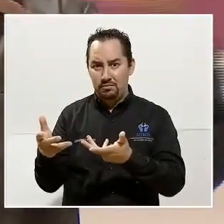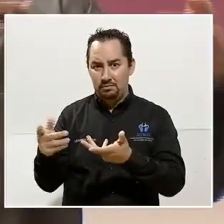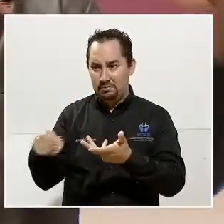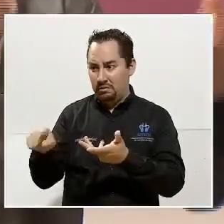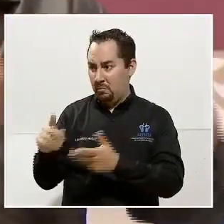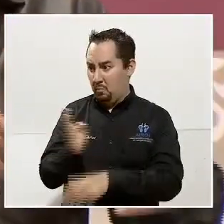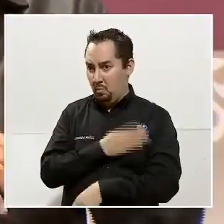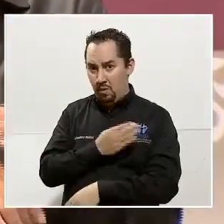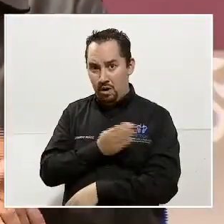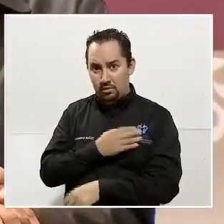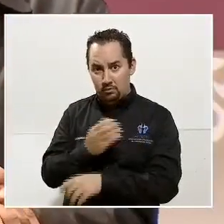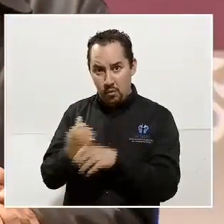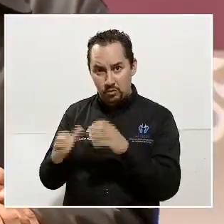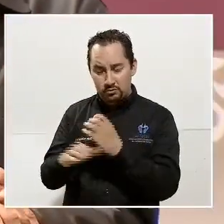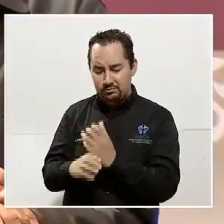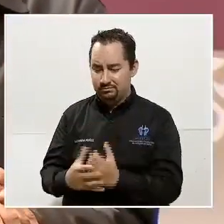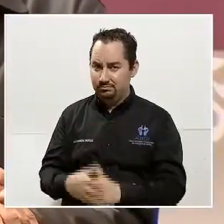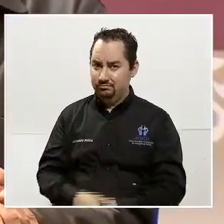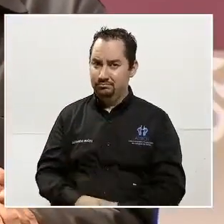muy buenas, ¿no?